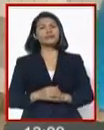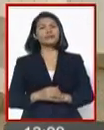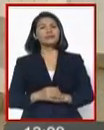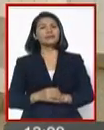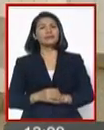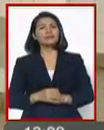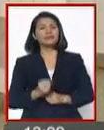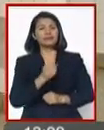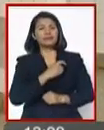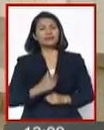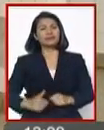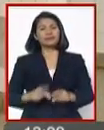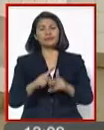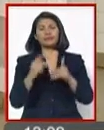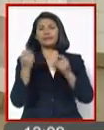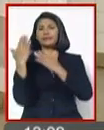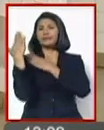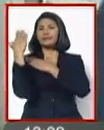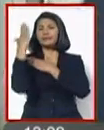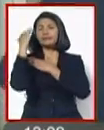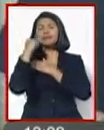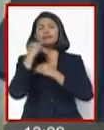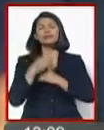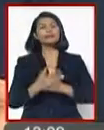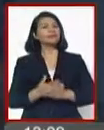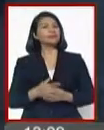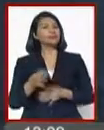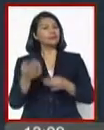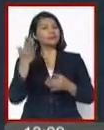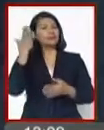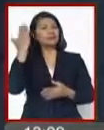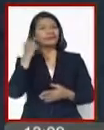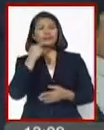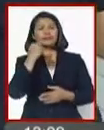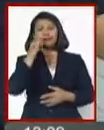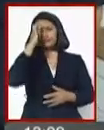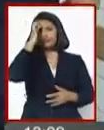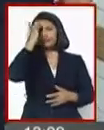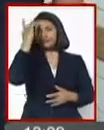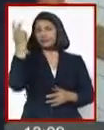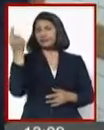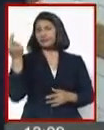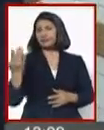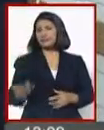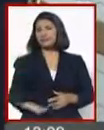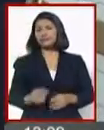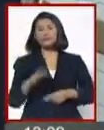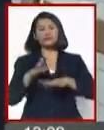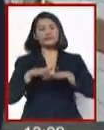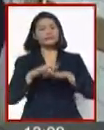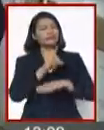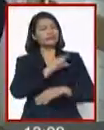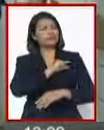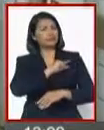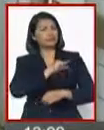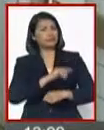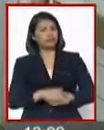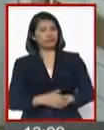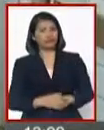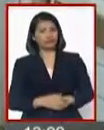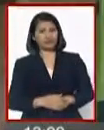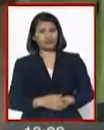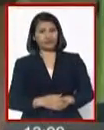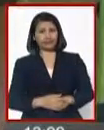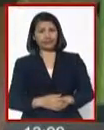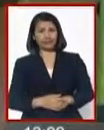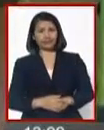Departamental de Salud y la Gobernación del Departamento de Santa Cruz en cuanto a este caso de supuesta rabia humana, y se recomienda mayor conciencia en cuanto a